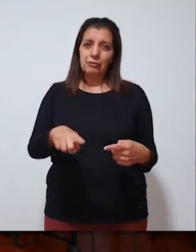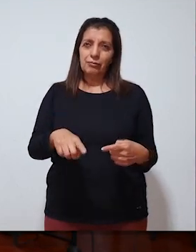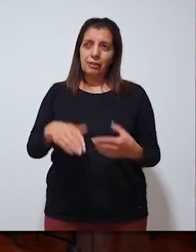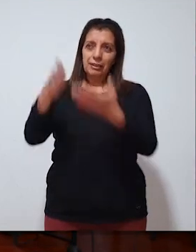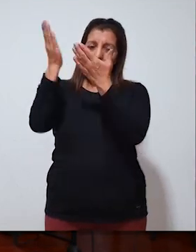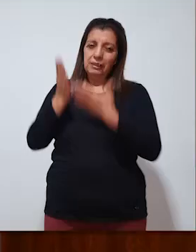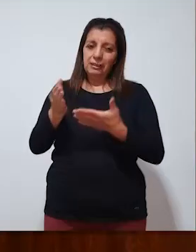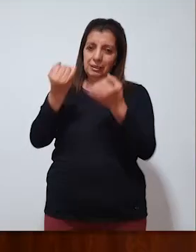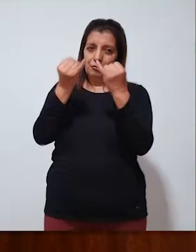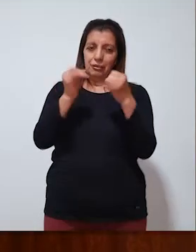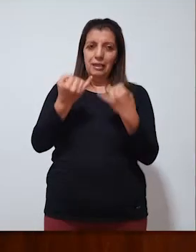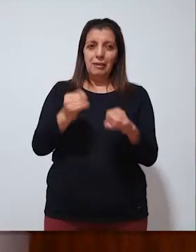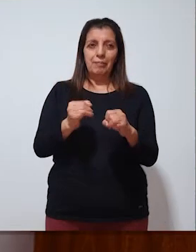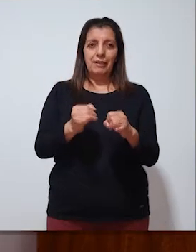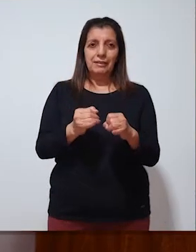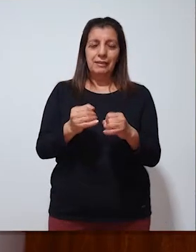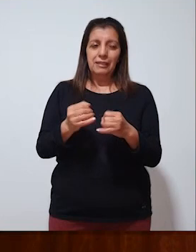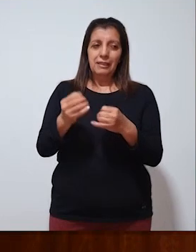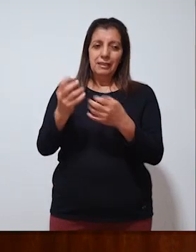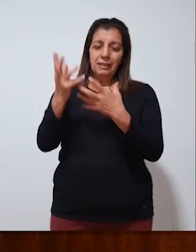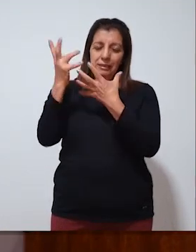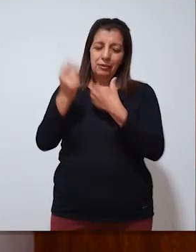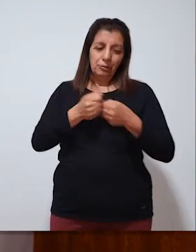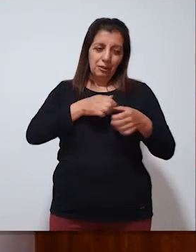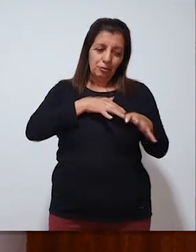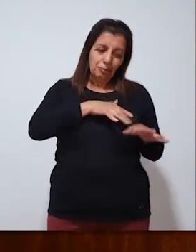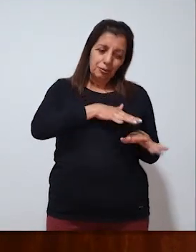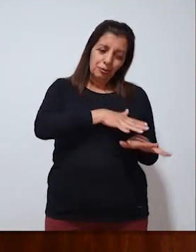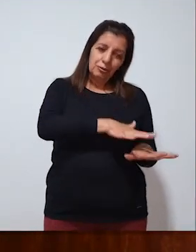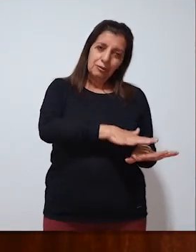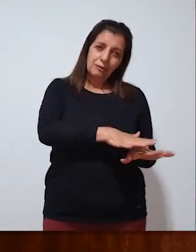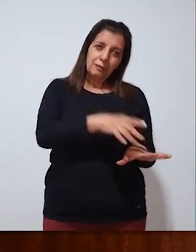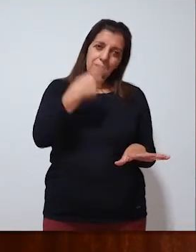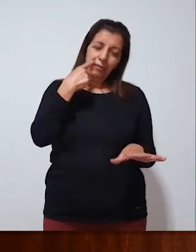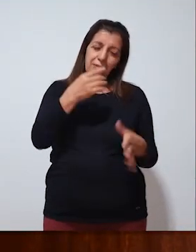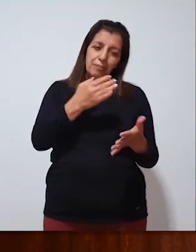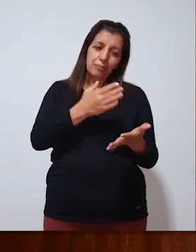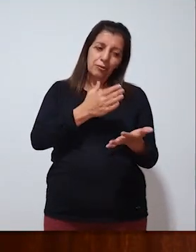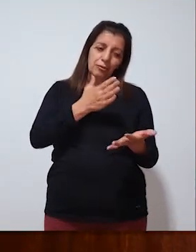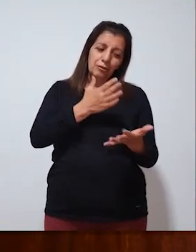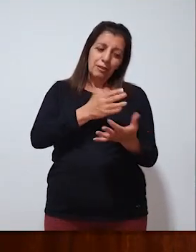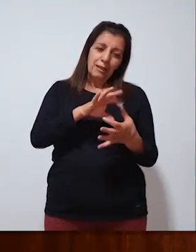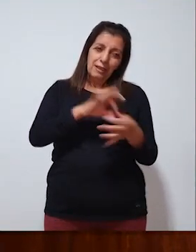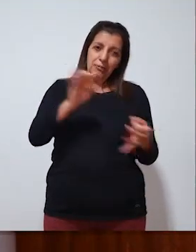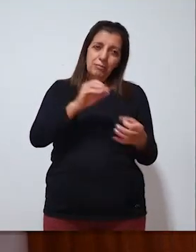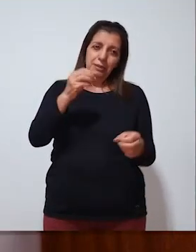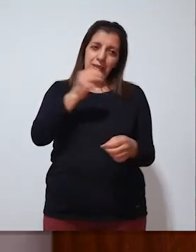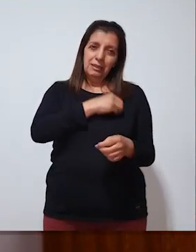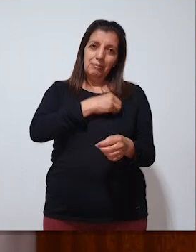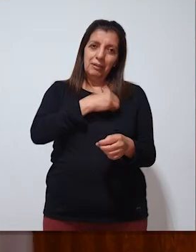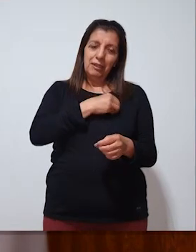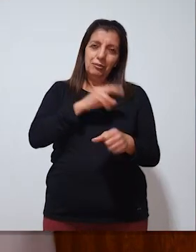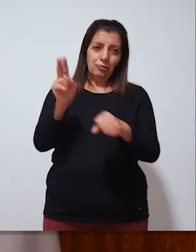días, para que, ayudados por tu misericordia, vivamos siempre libres de pecado y protegidos de toda